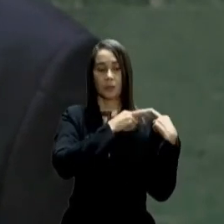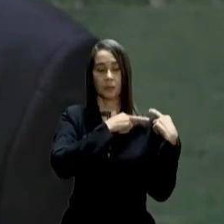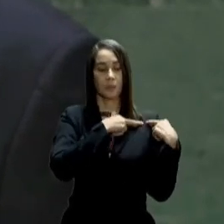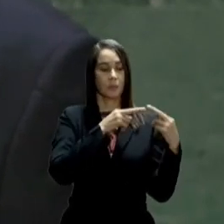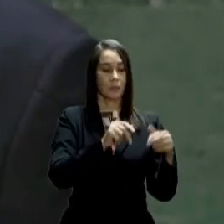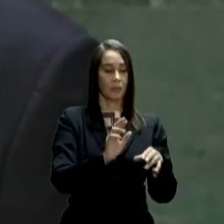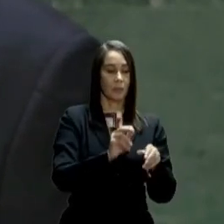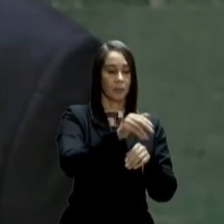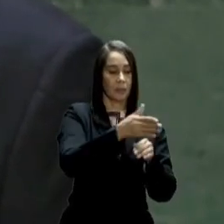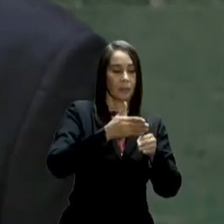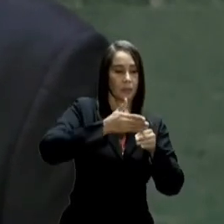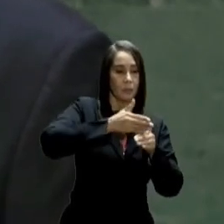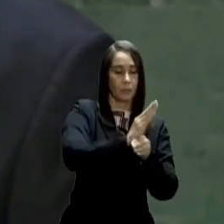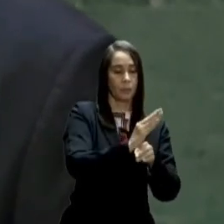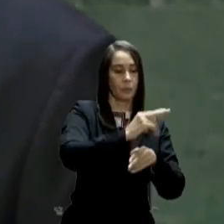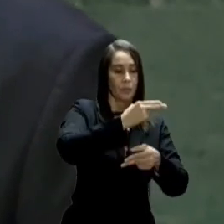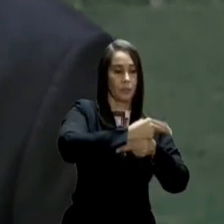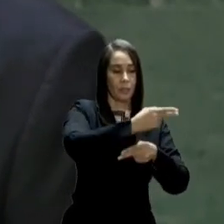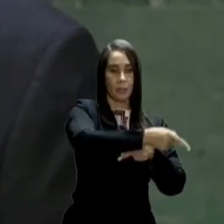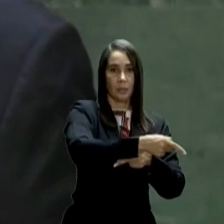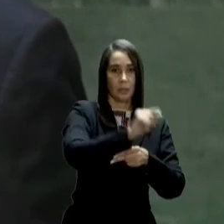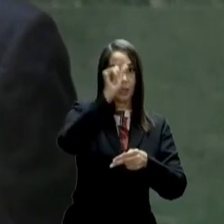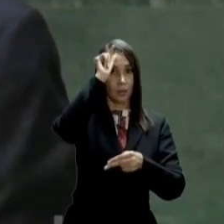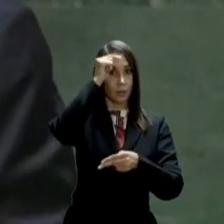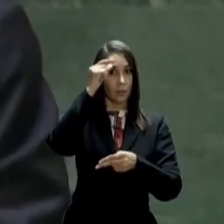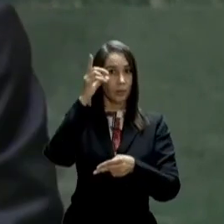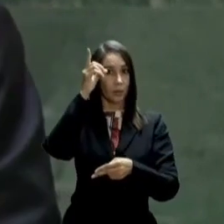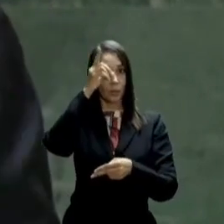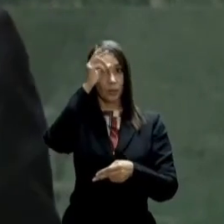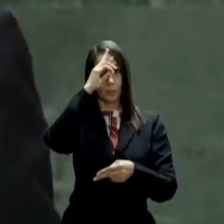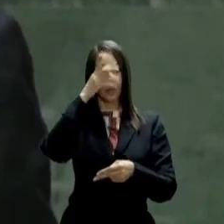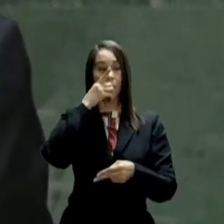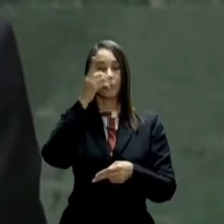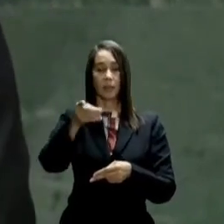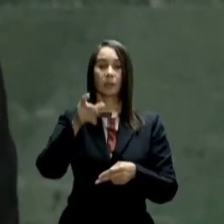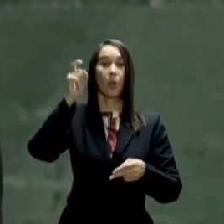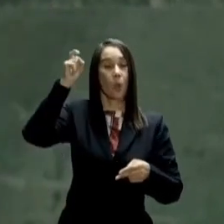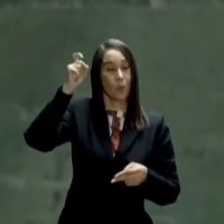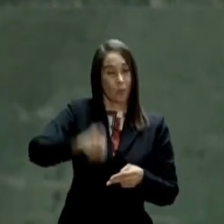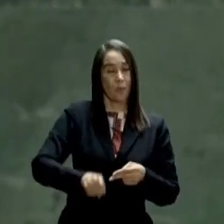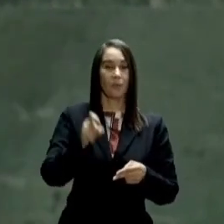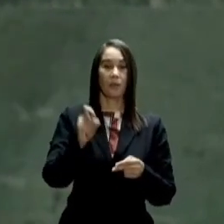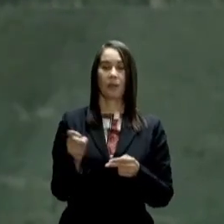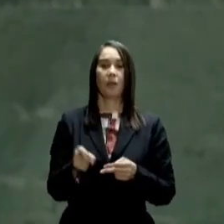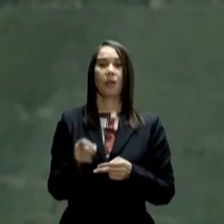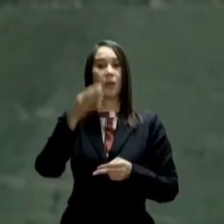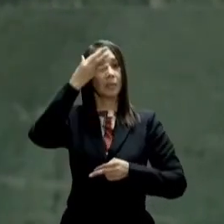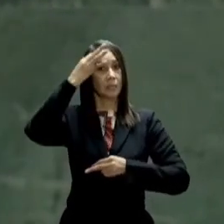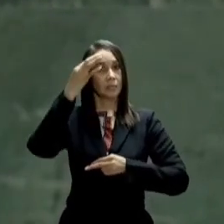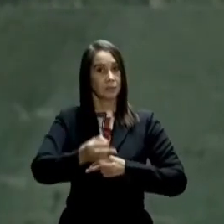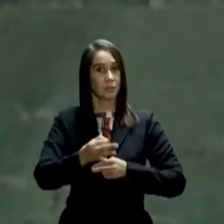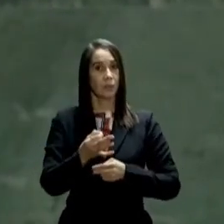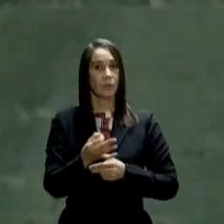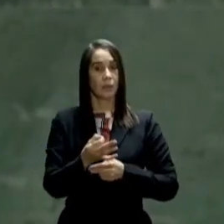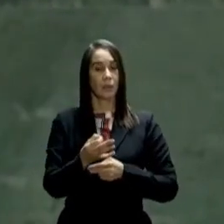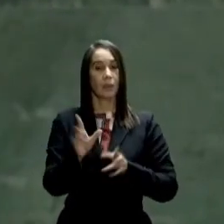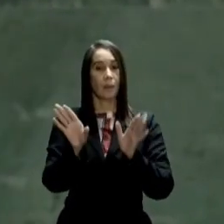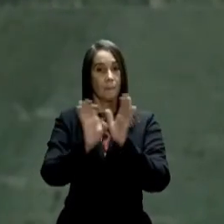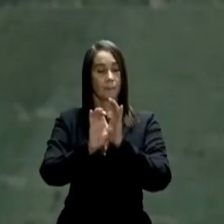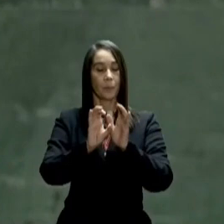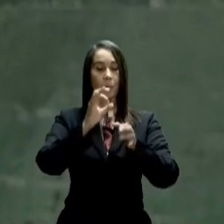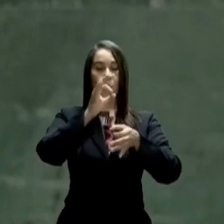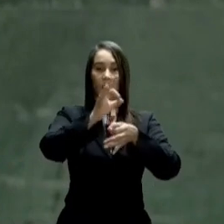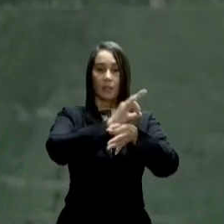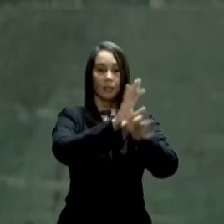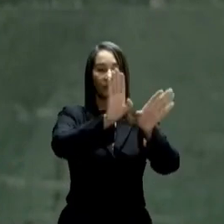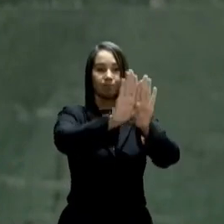encuentra en territorio haitiano, el gobierno dominicano se ha visto obligado a tomar medidas contundentes, como el cierre de la